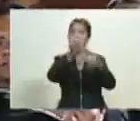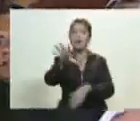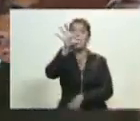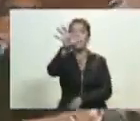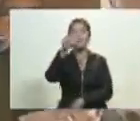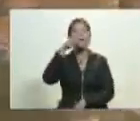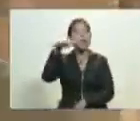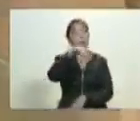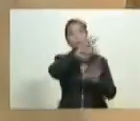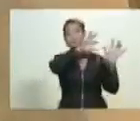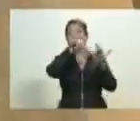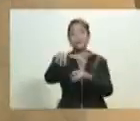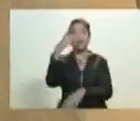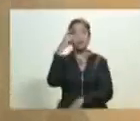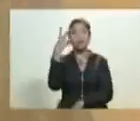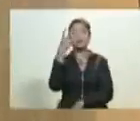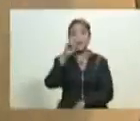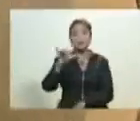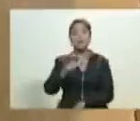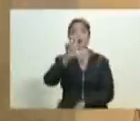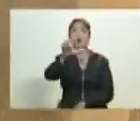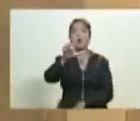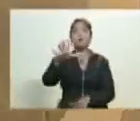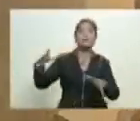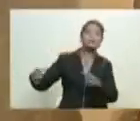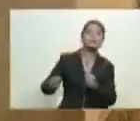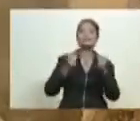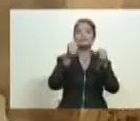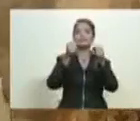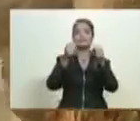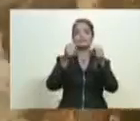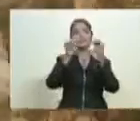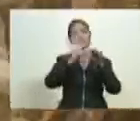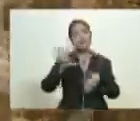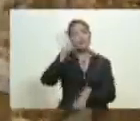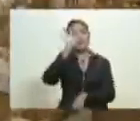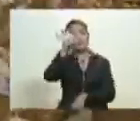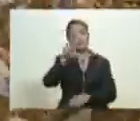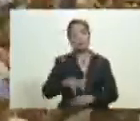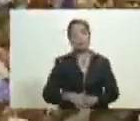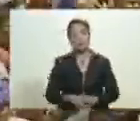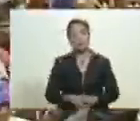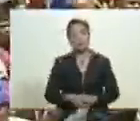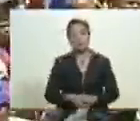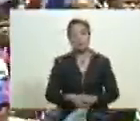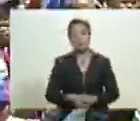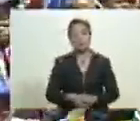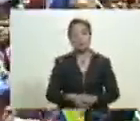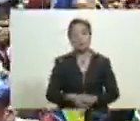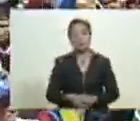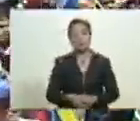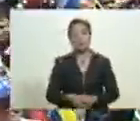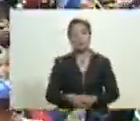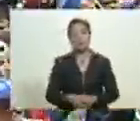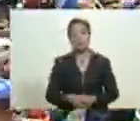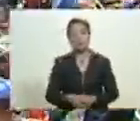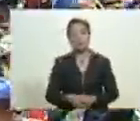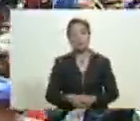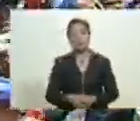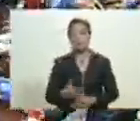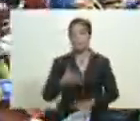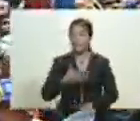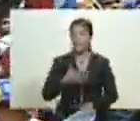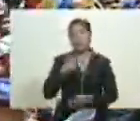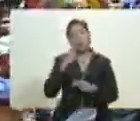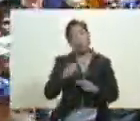pueblo salió el día 30 de julio a la conquista de la salvación de la patria. Quiero en nombre, y para mí